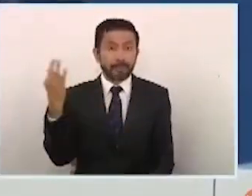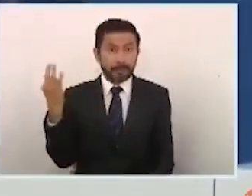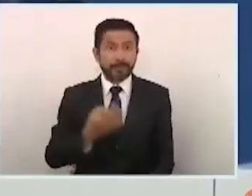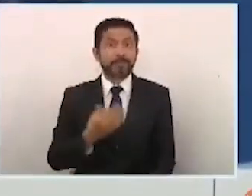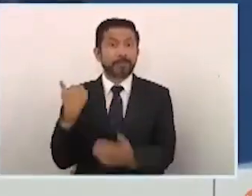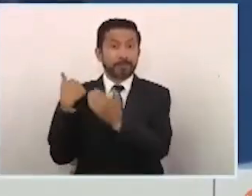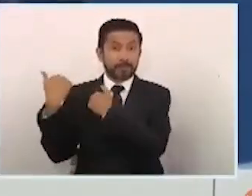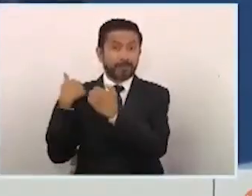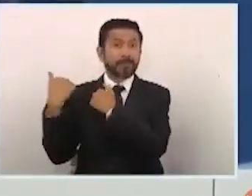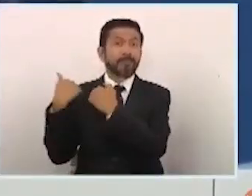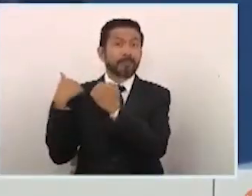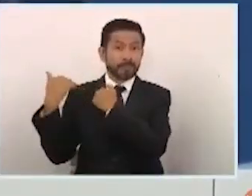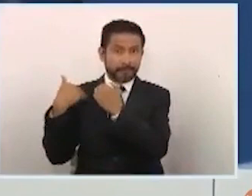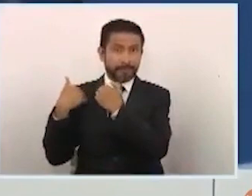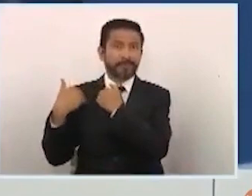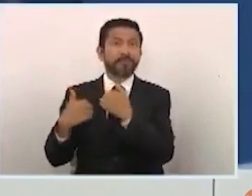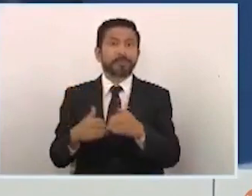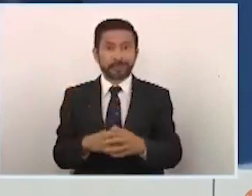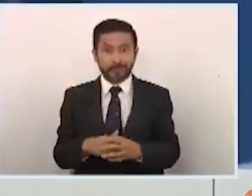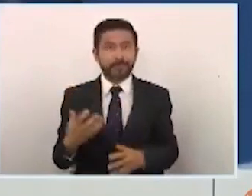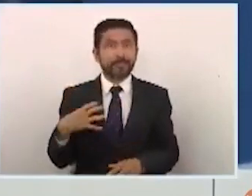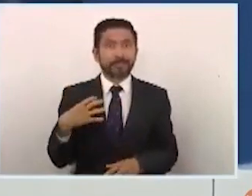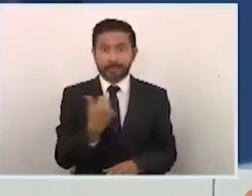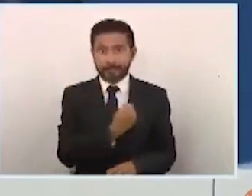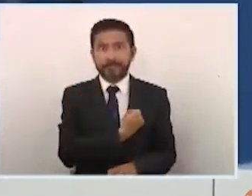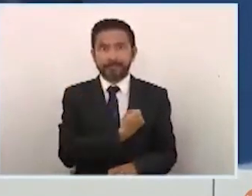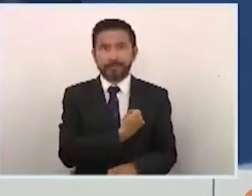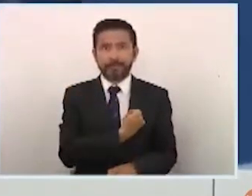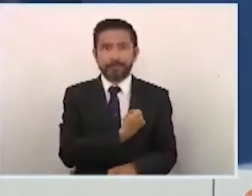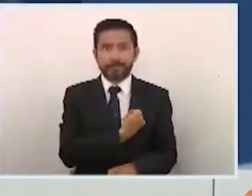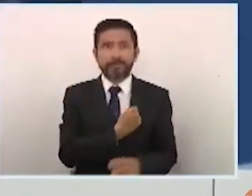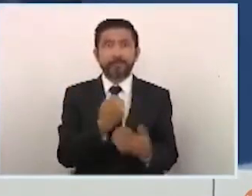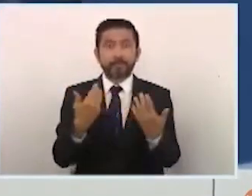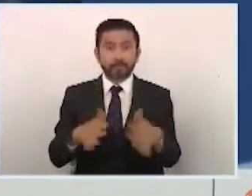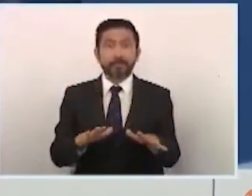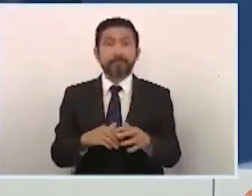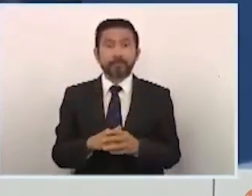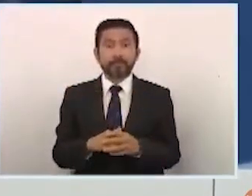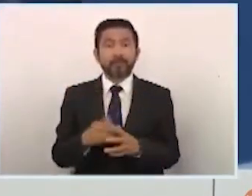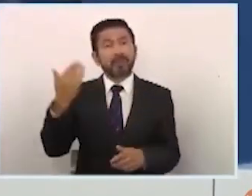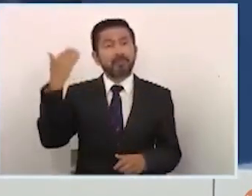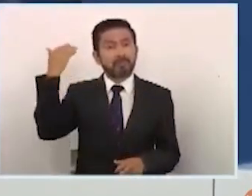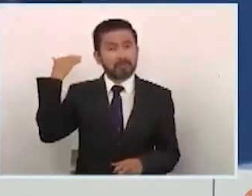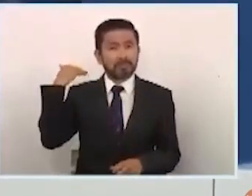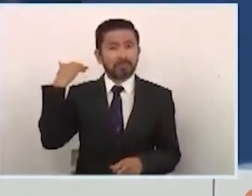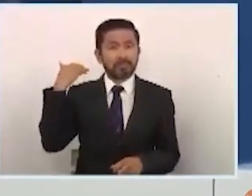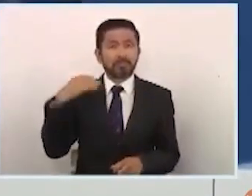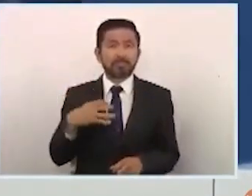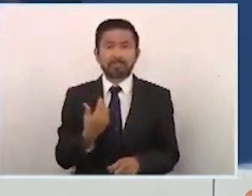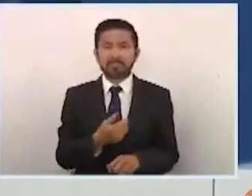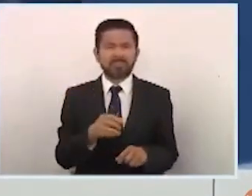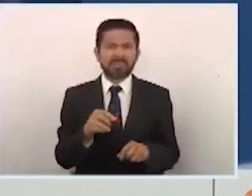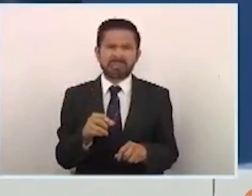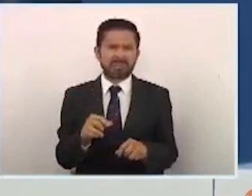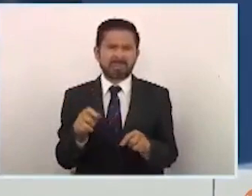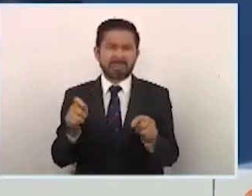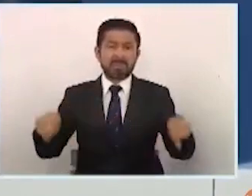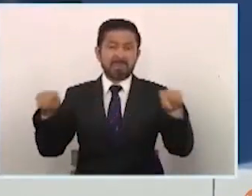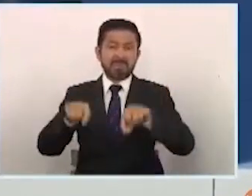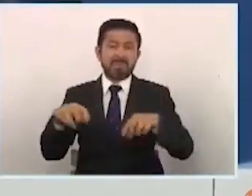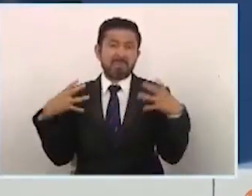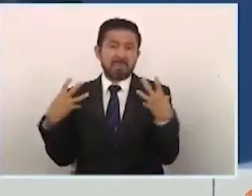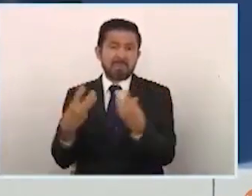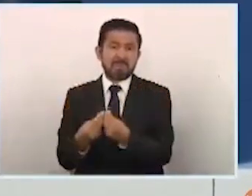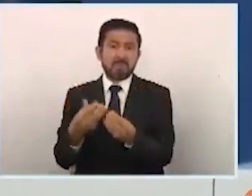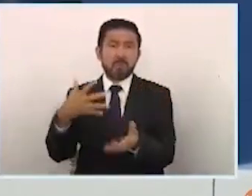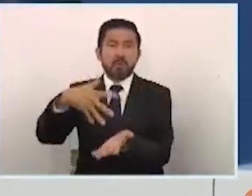nos ha solicitado a nosotros, que firmamos en algún momento ese contrato social